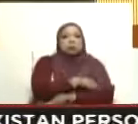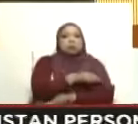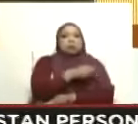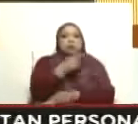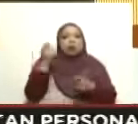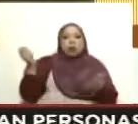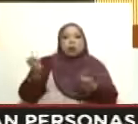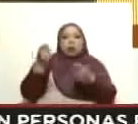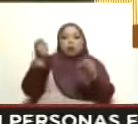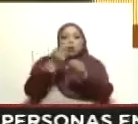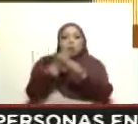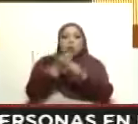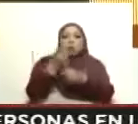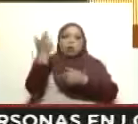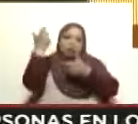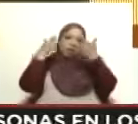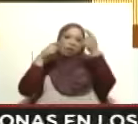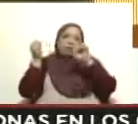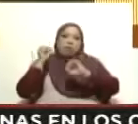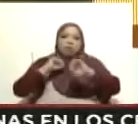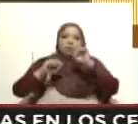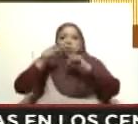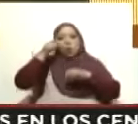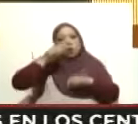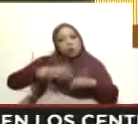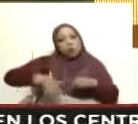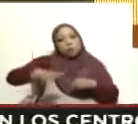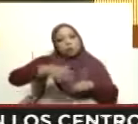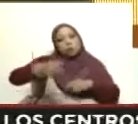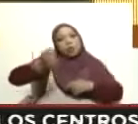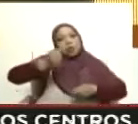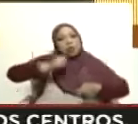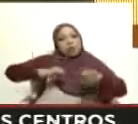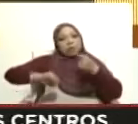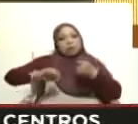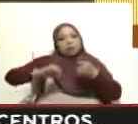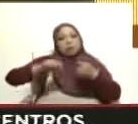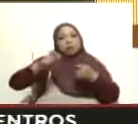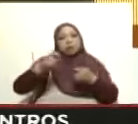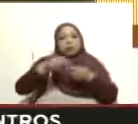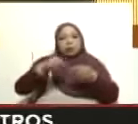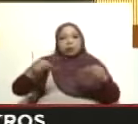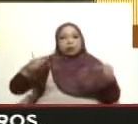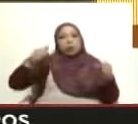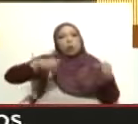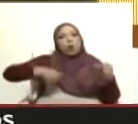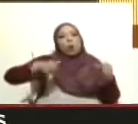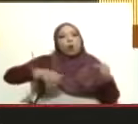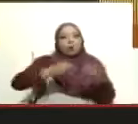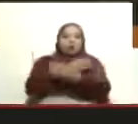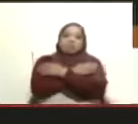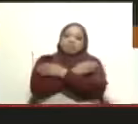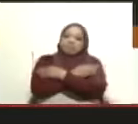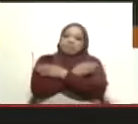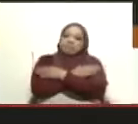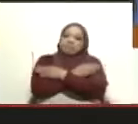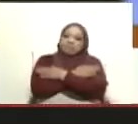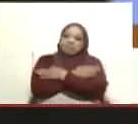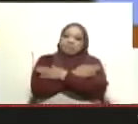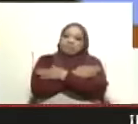la capacidad que tiene el chavismo para defender su pueblo defender Su patria y defender su territorio y yo tengo que felicitarlos también